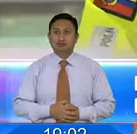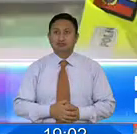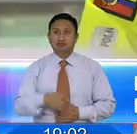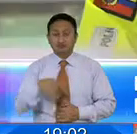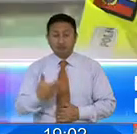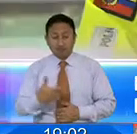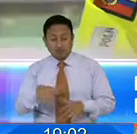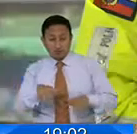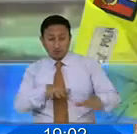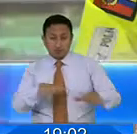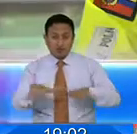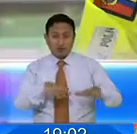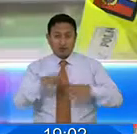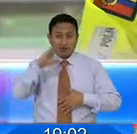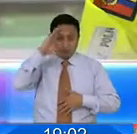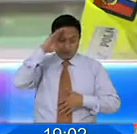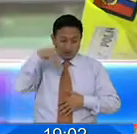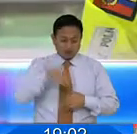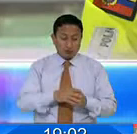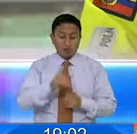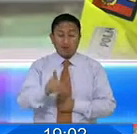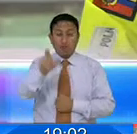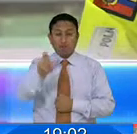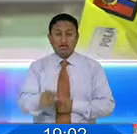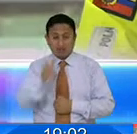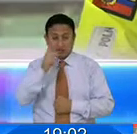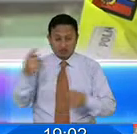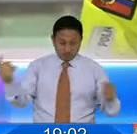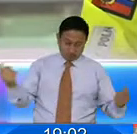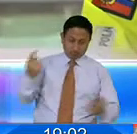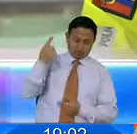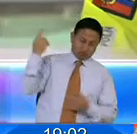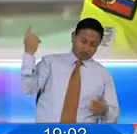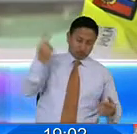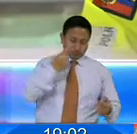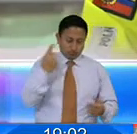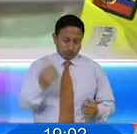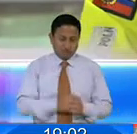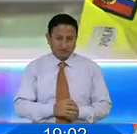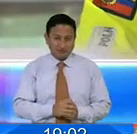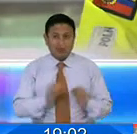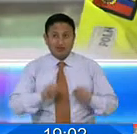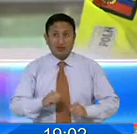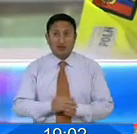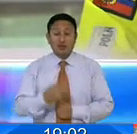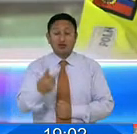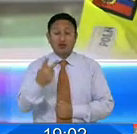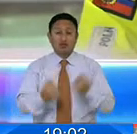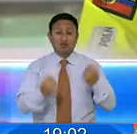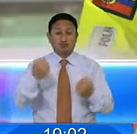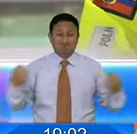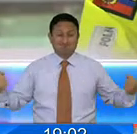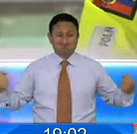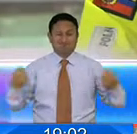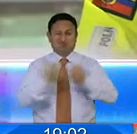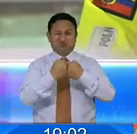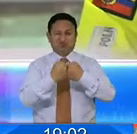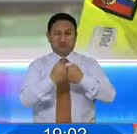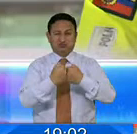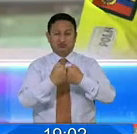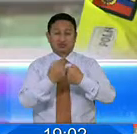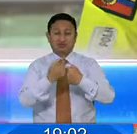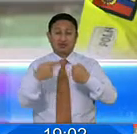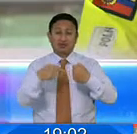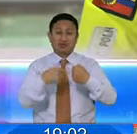un operativo policial en el que un ciudadano en estado etílico produce una colisión con dos vehículos, y uno de los vehículos